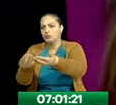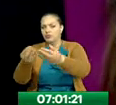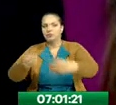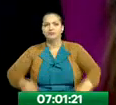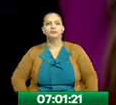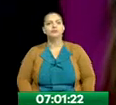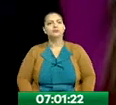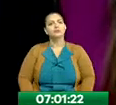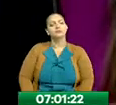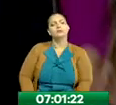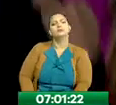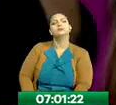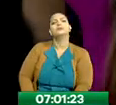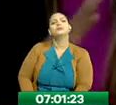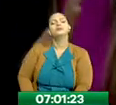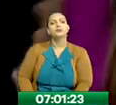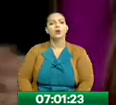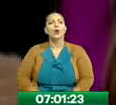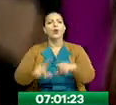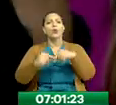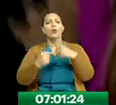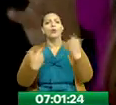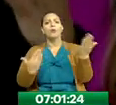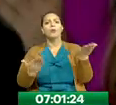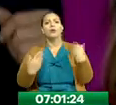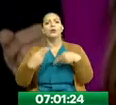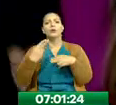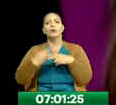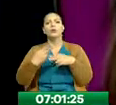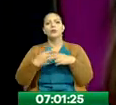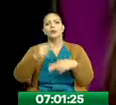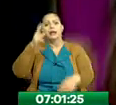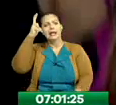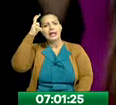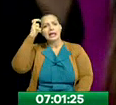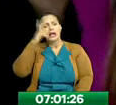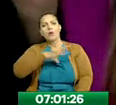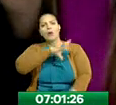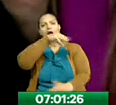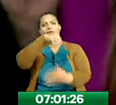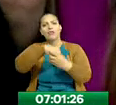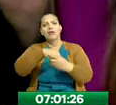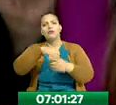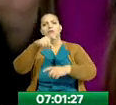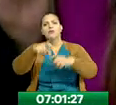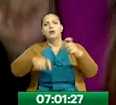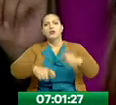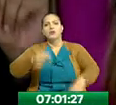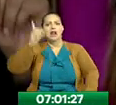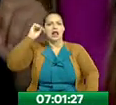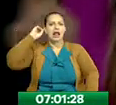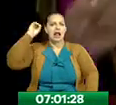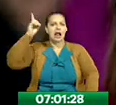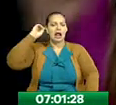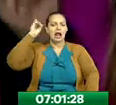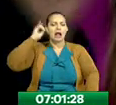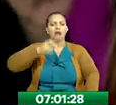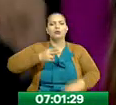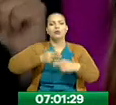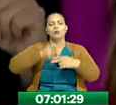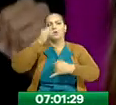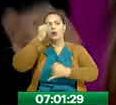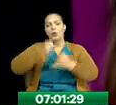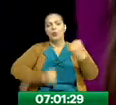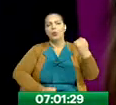se evidencia que las vanidades, el ego personal y la frustración del consejero Verde Soto al no haber